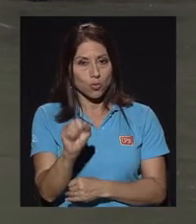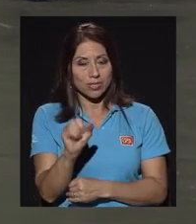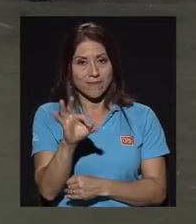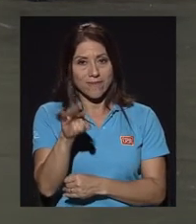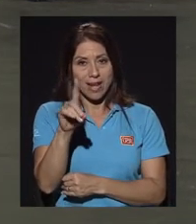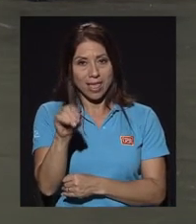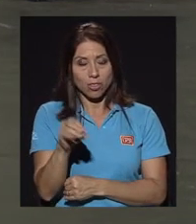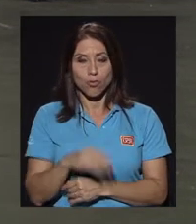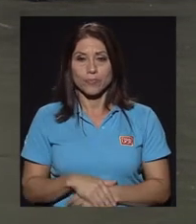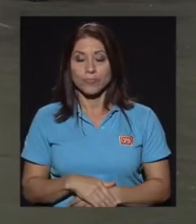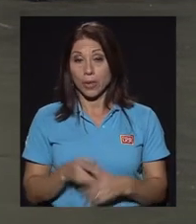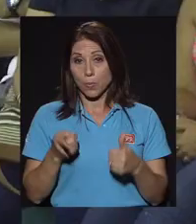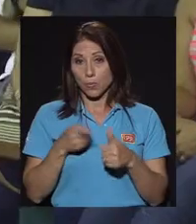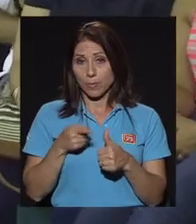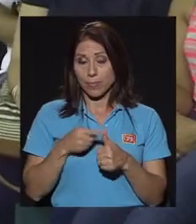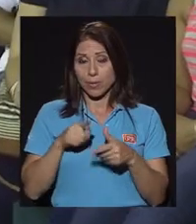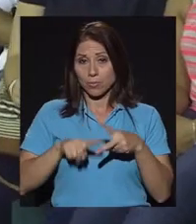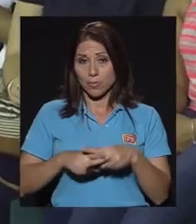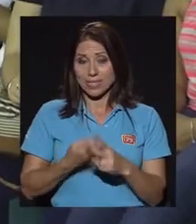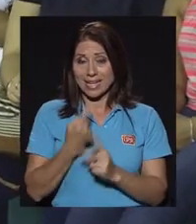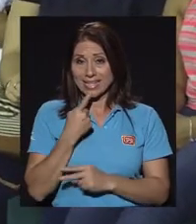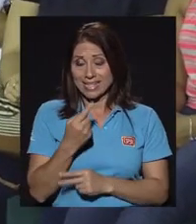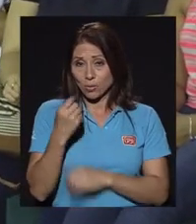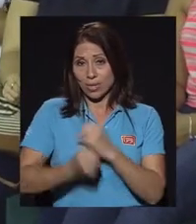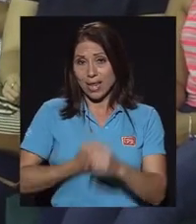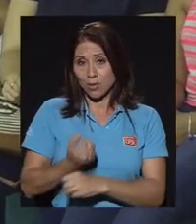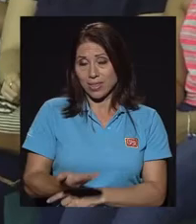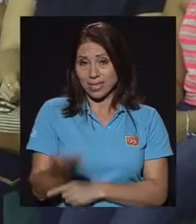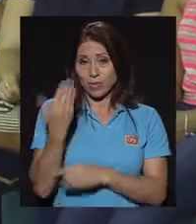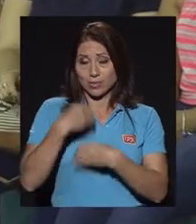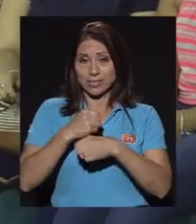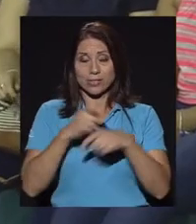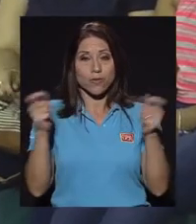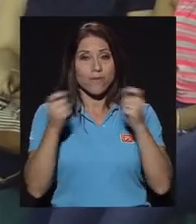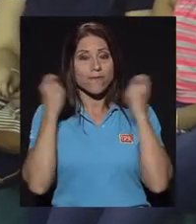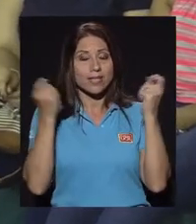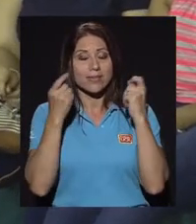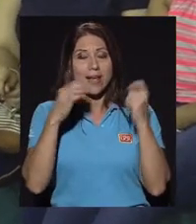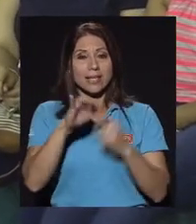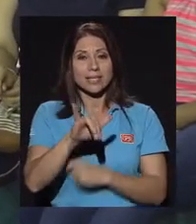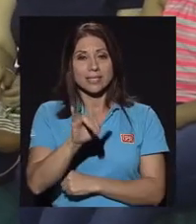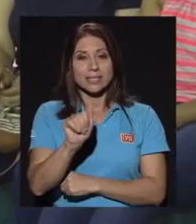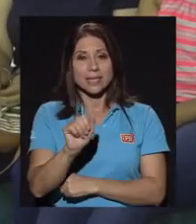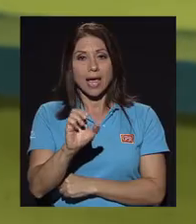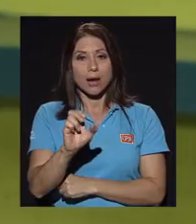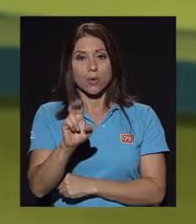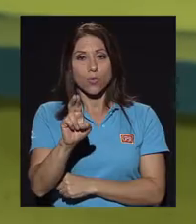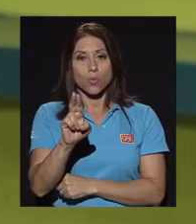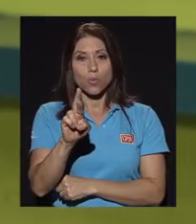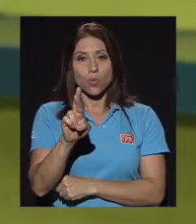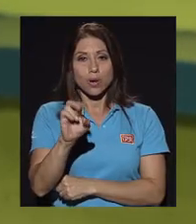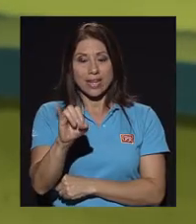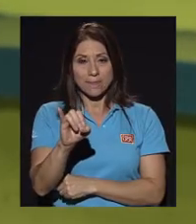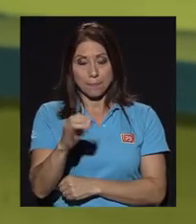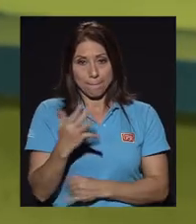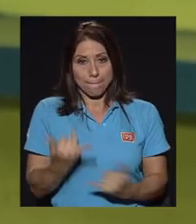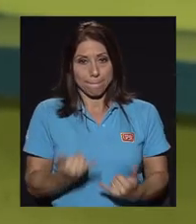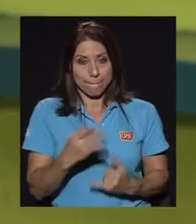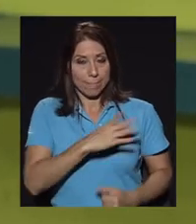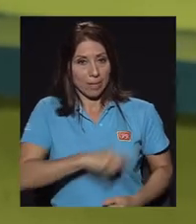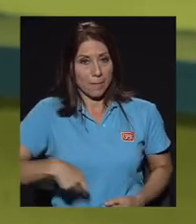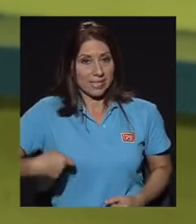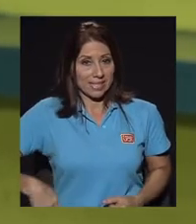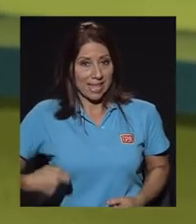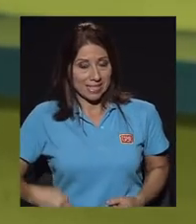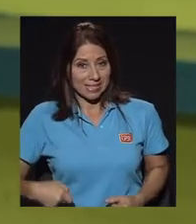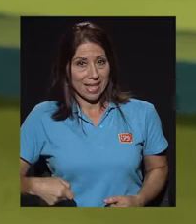Bueno, primero comenzar diciendo que el año anterior se realizó el Festival Yacurí, en donde la actual presidencia